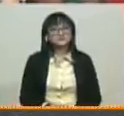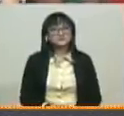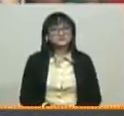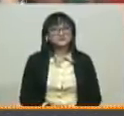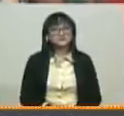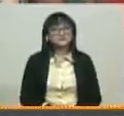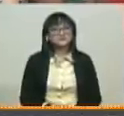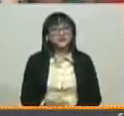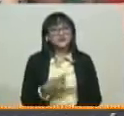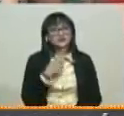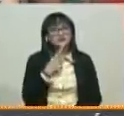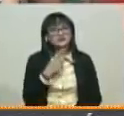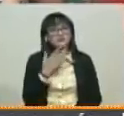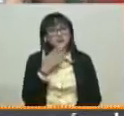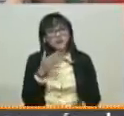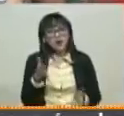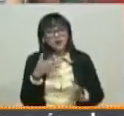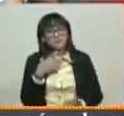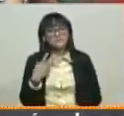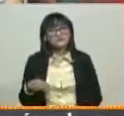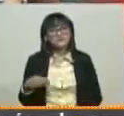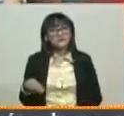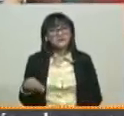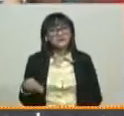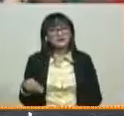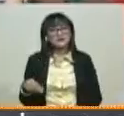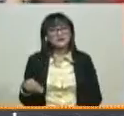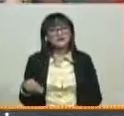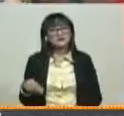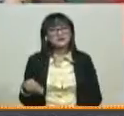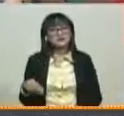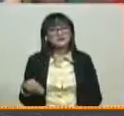Él dice que si gana la presidencia de la República,